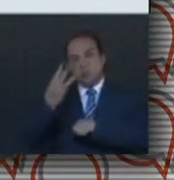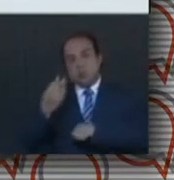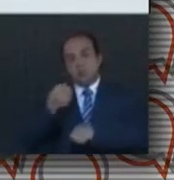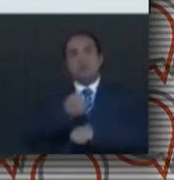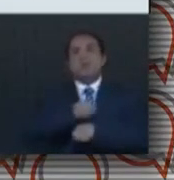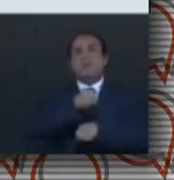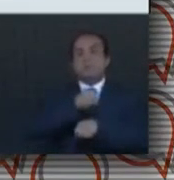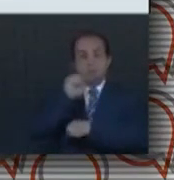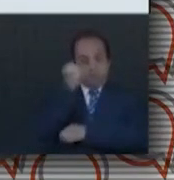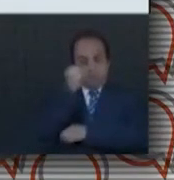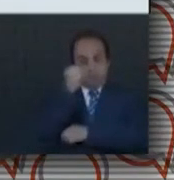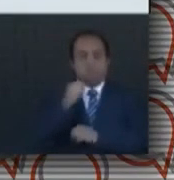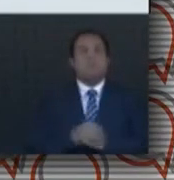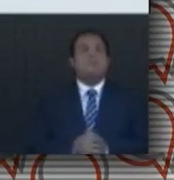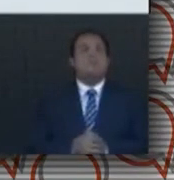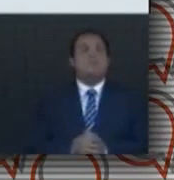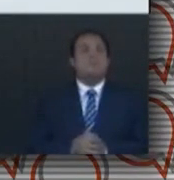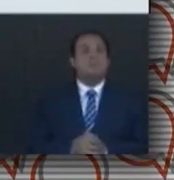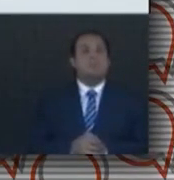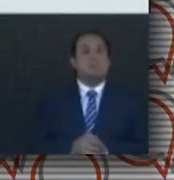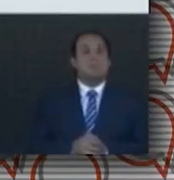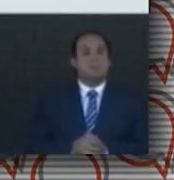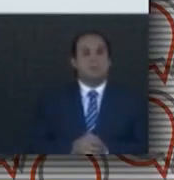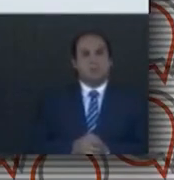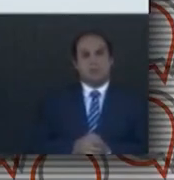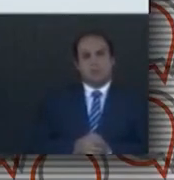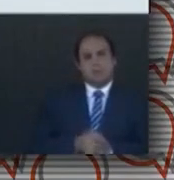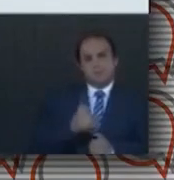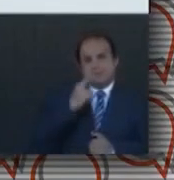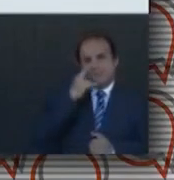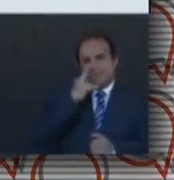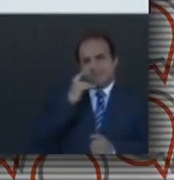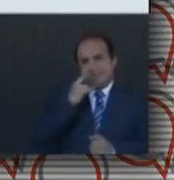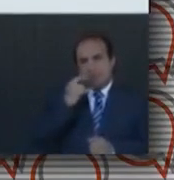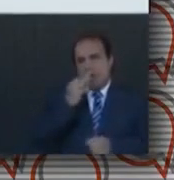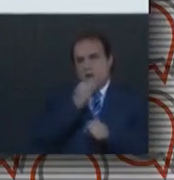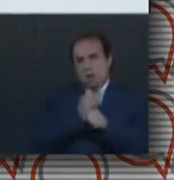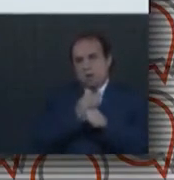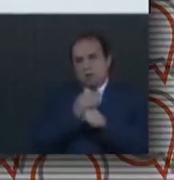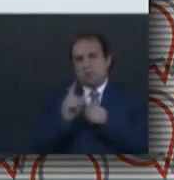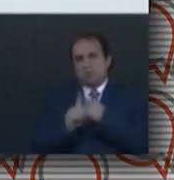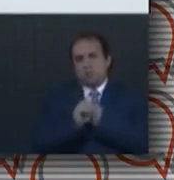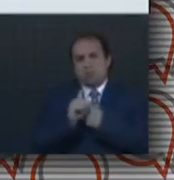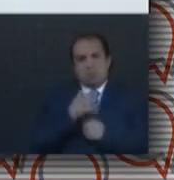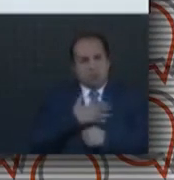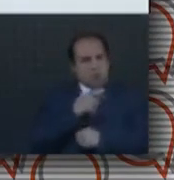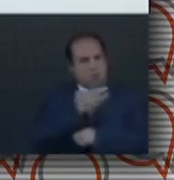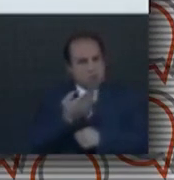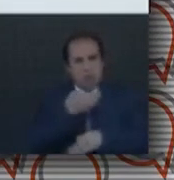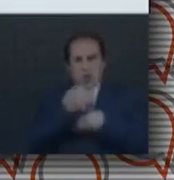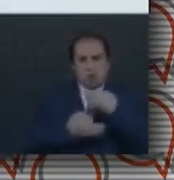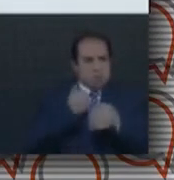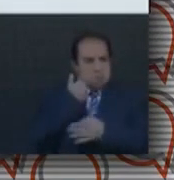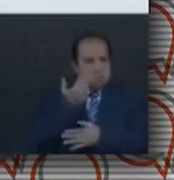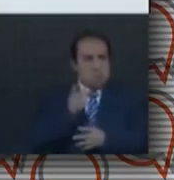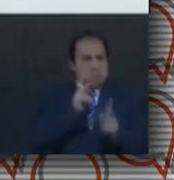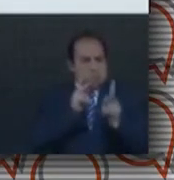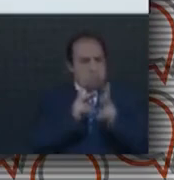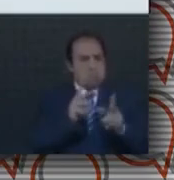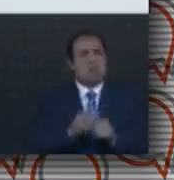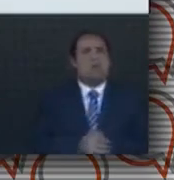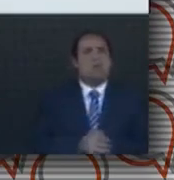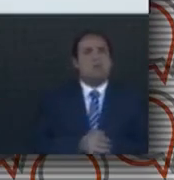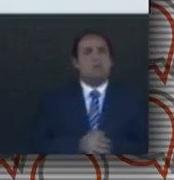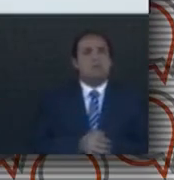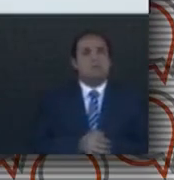septiembre. Nos extraña mucho esta situación. Yo los he recibido a todos los que han querido. He